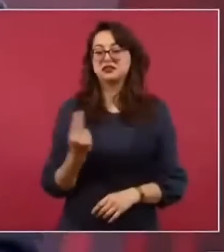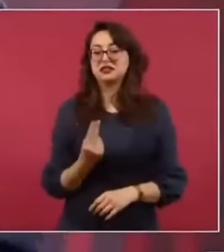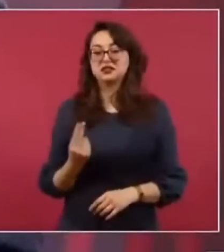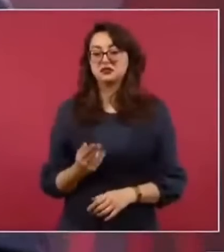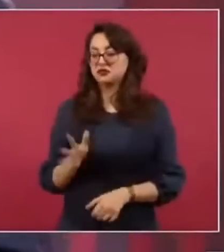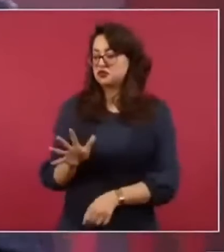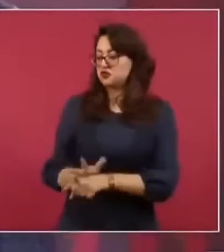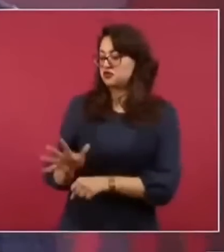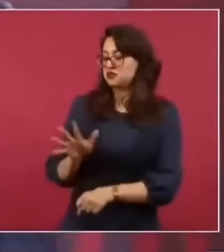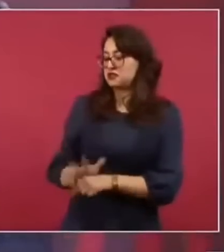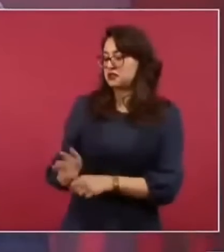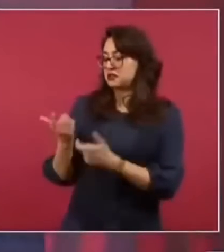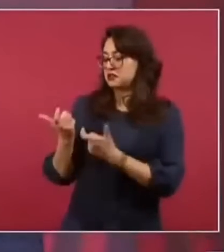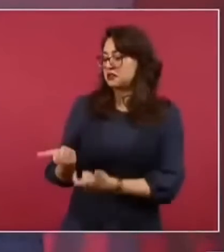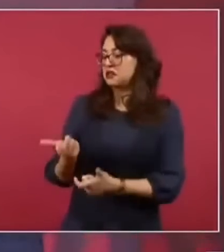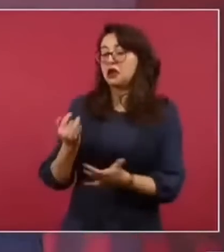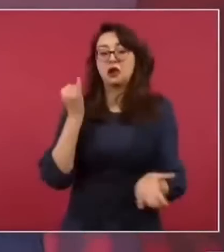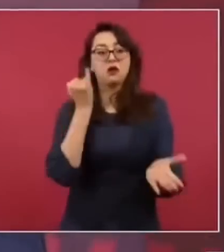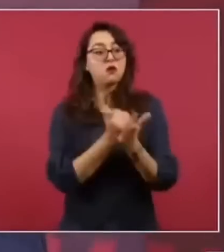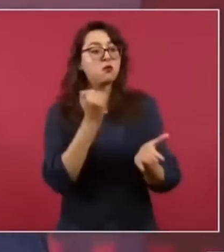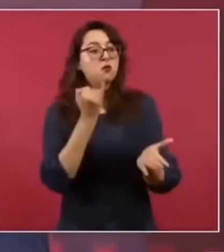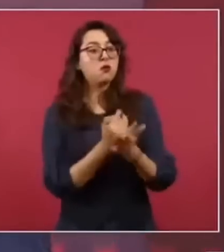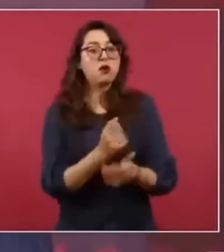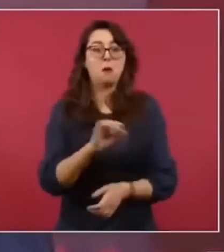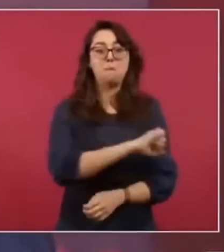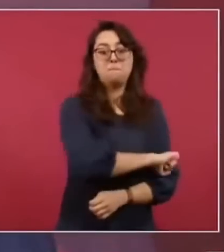adicional, ni aumentar impuestos.